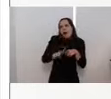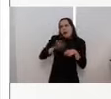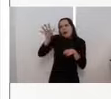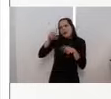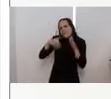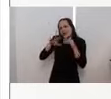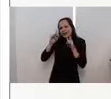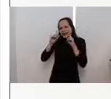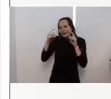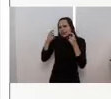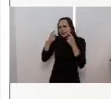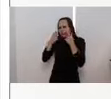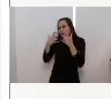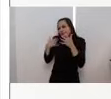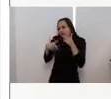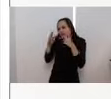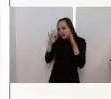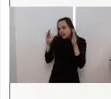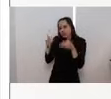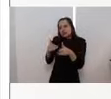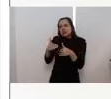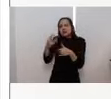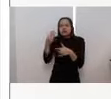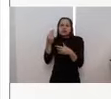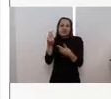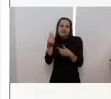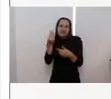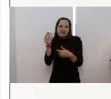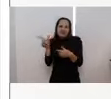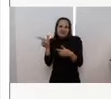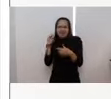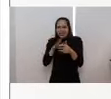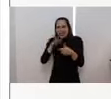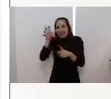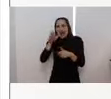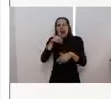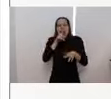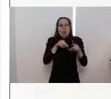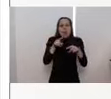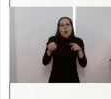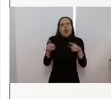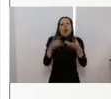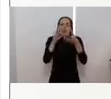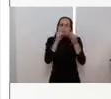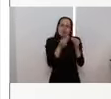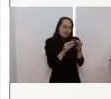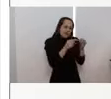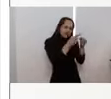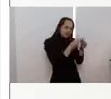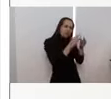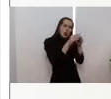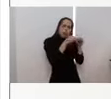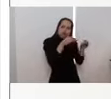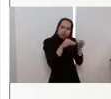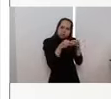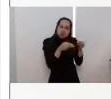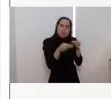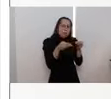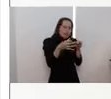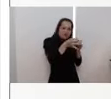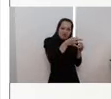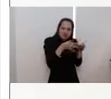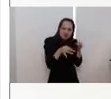y en la preparación de nutriciones parenterales también nos ha permitido el reempaque de formas farmacéuticas sólidas las preparaciones